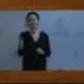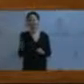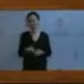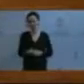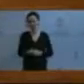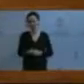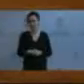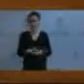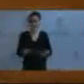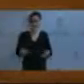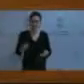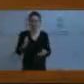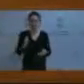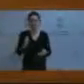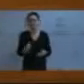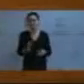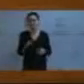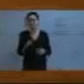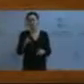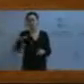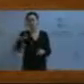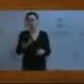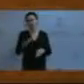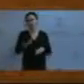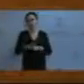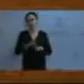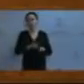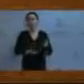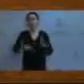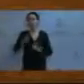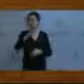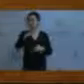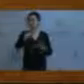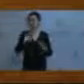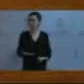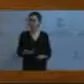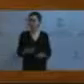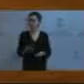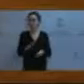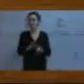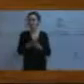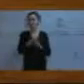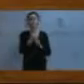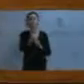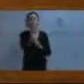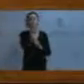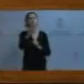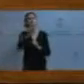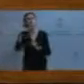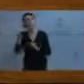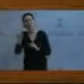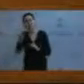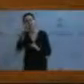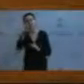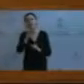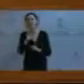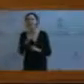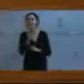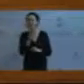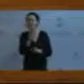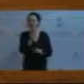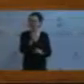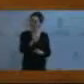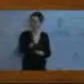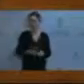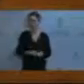esa situación es la que deriva en consideraciones como estas y en situaciones para estas personas, que son los verdaderamente afectados.